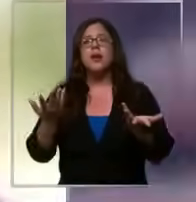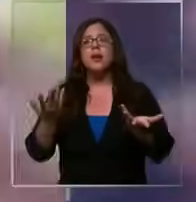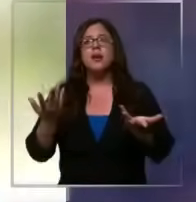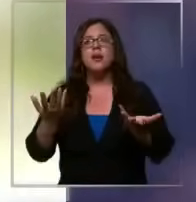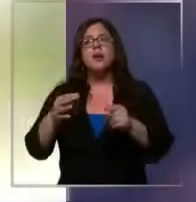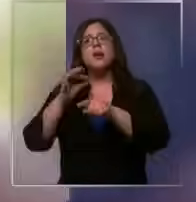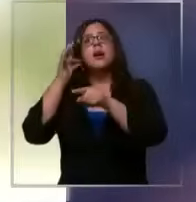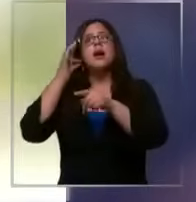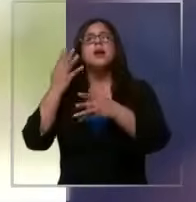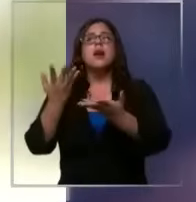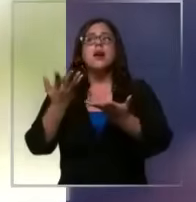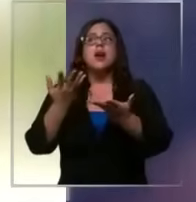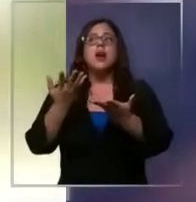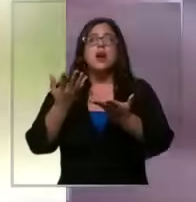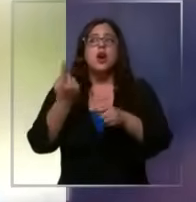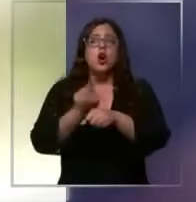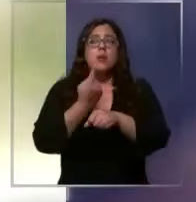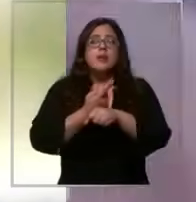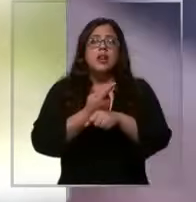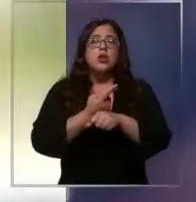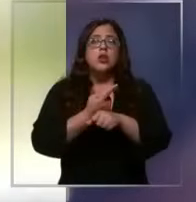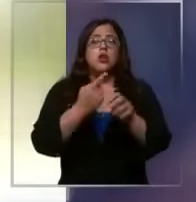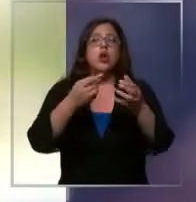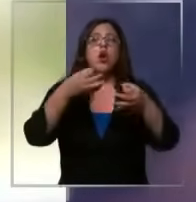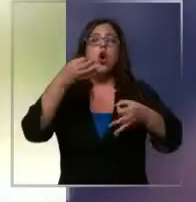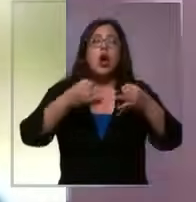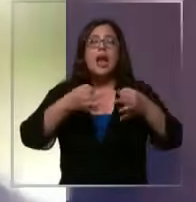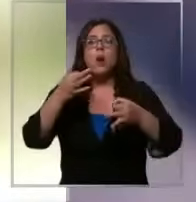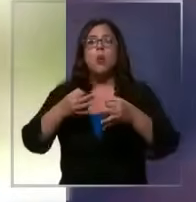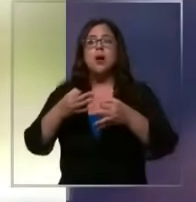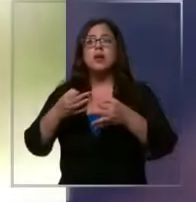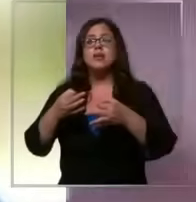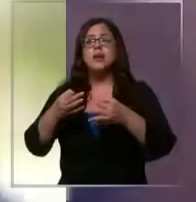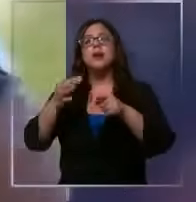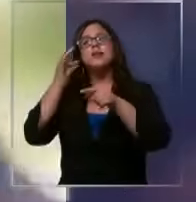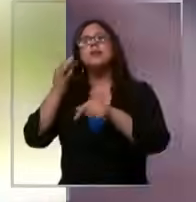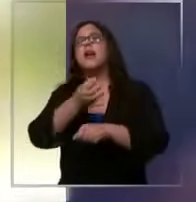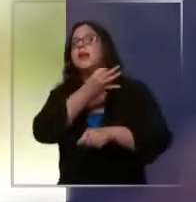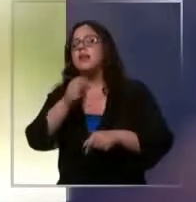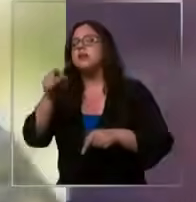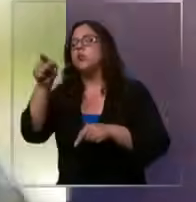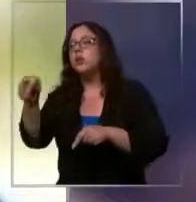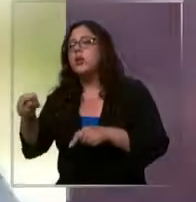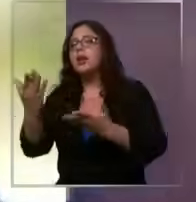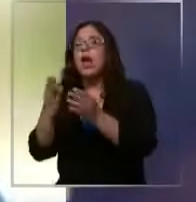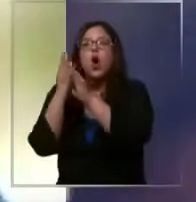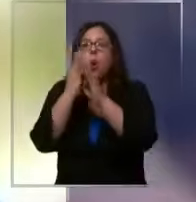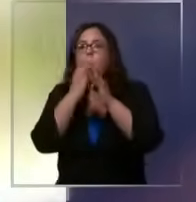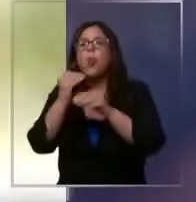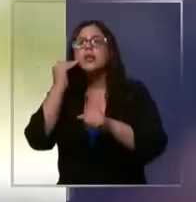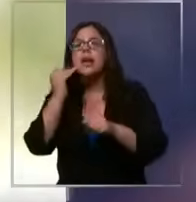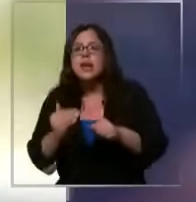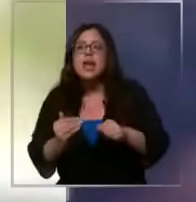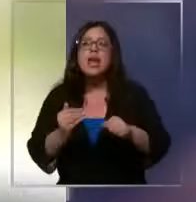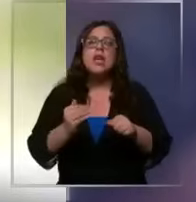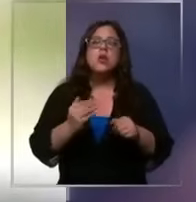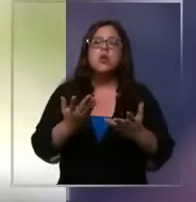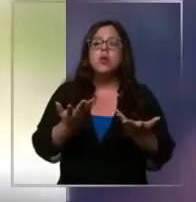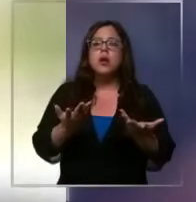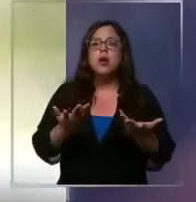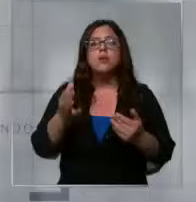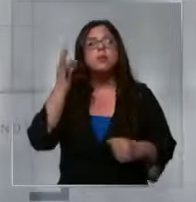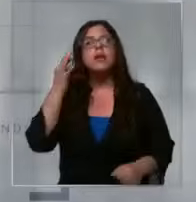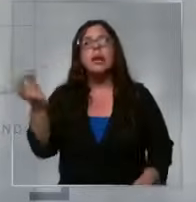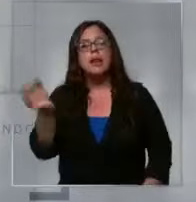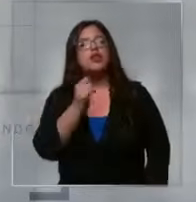Estaba hablando con la jueza y la jueza le dice, usted ocultó deliberadamente al menor de su padre durante tanto tiempo. Y ella dice